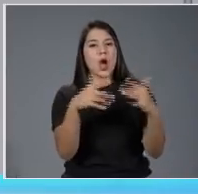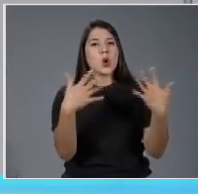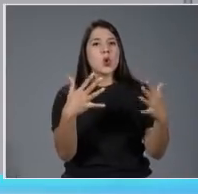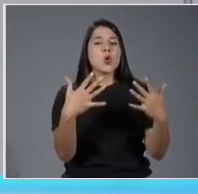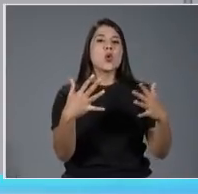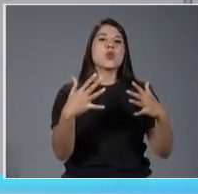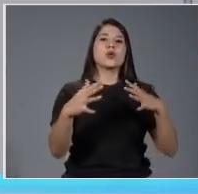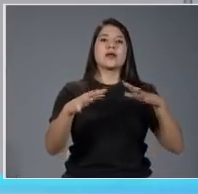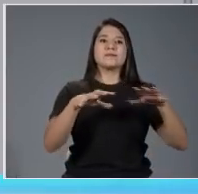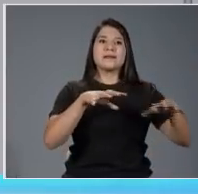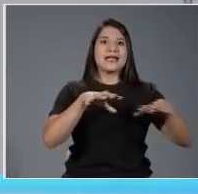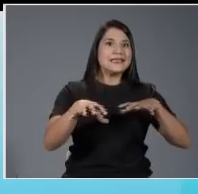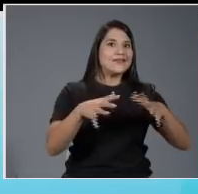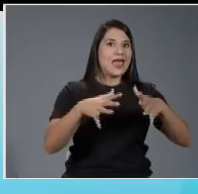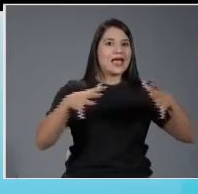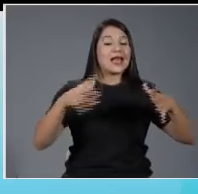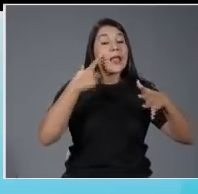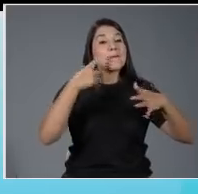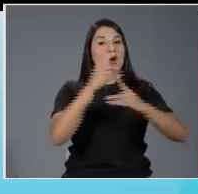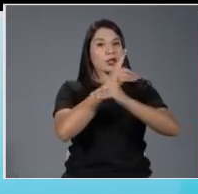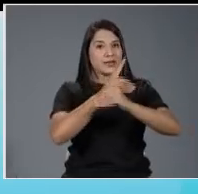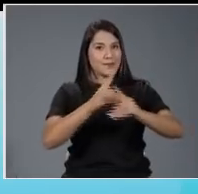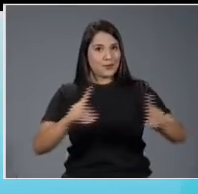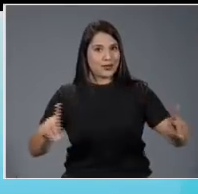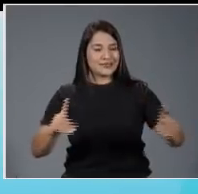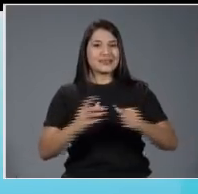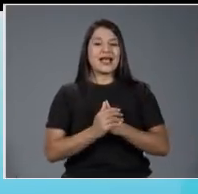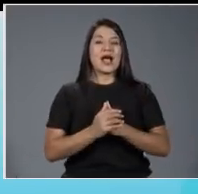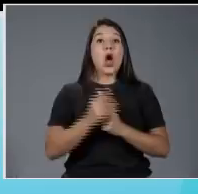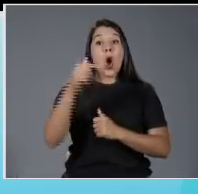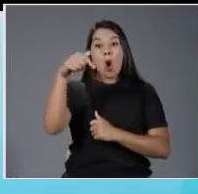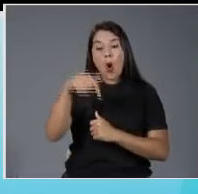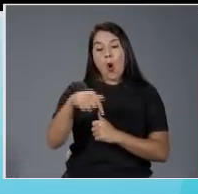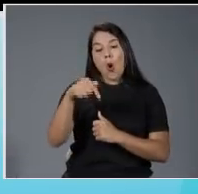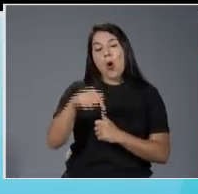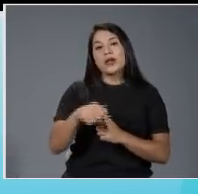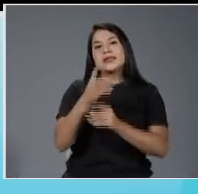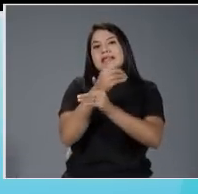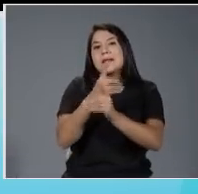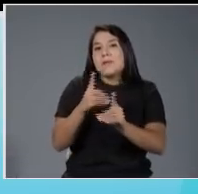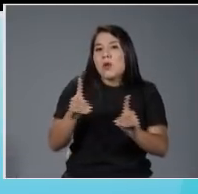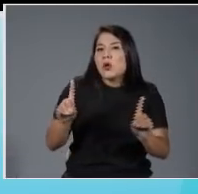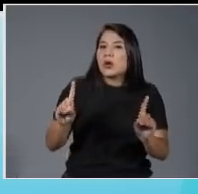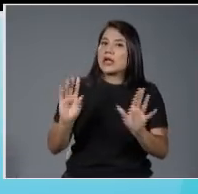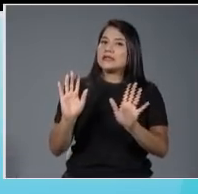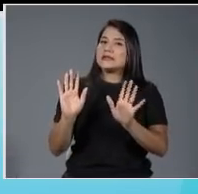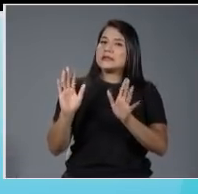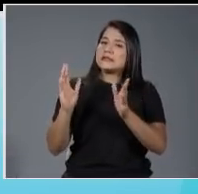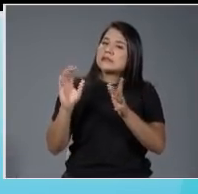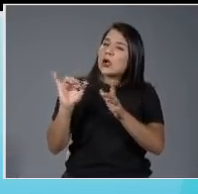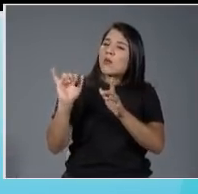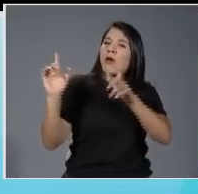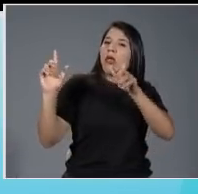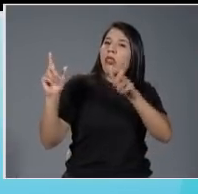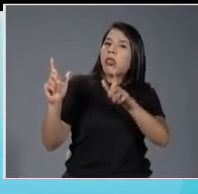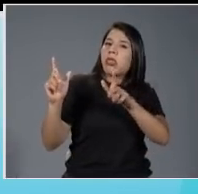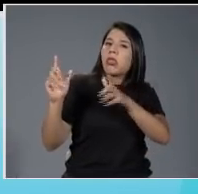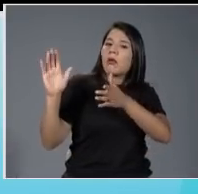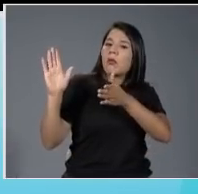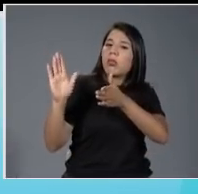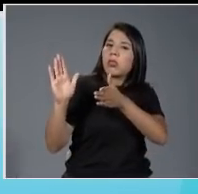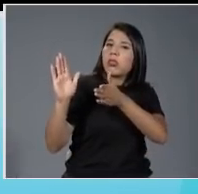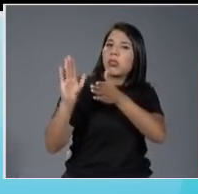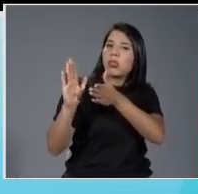cumbre a favor de la democracia. Hoy en día yo diría que la democracia un poquito ha venido a menos, estamos en crisis en el